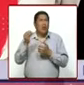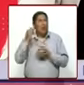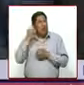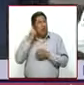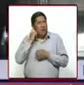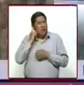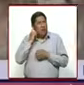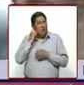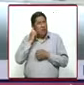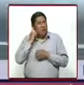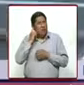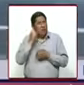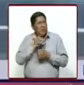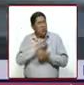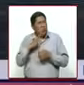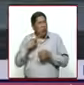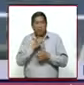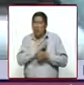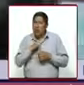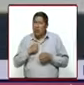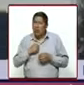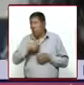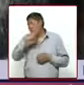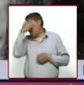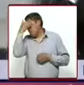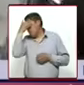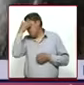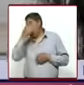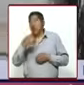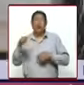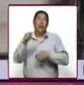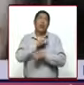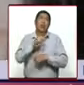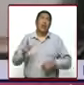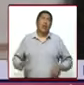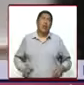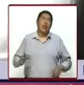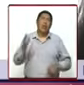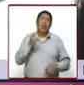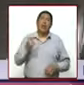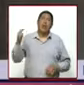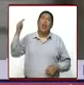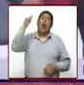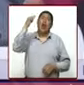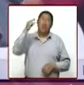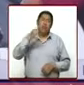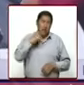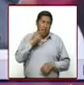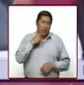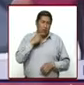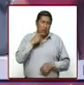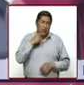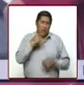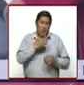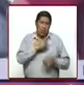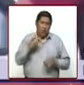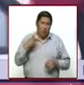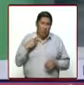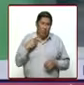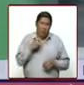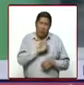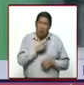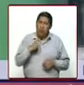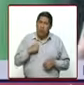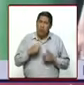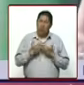no se da por enterado. La alcaldesa del Alto, que seguramente ustedes le van a entrevistar, ella dijo, el Parlamento, ¿sabe